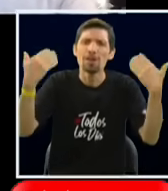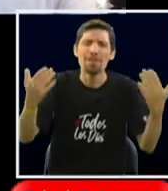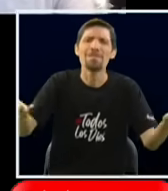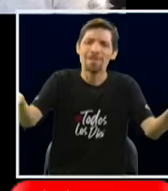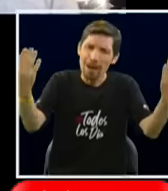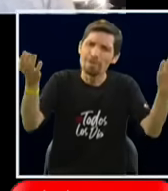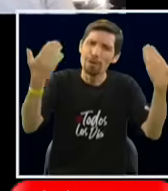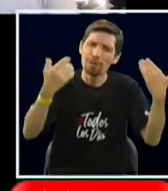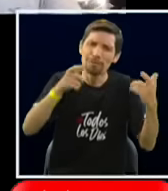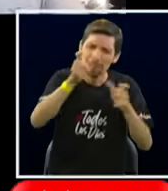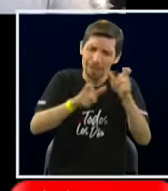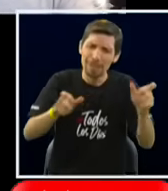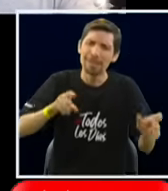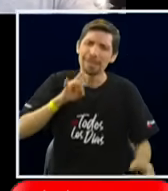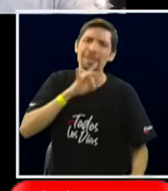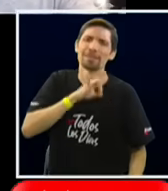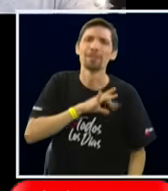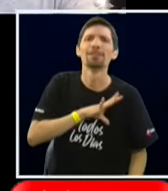Vamos, vamos